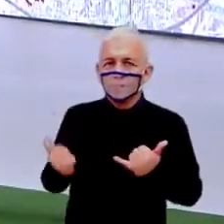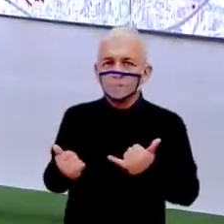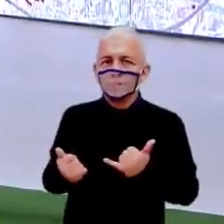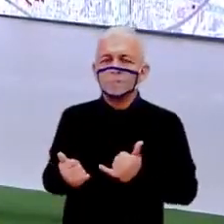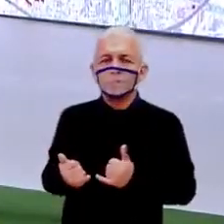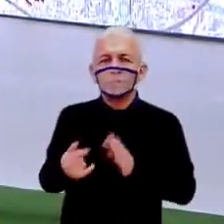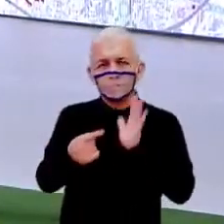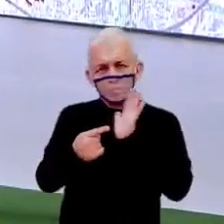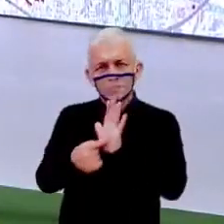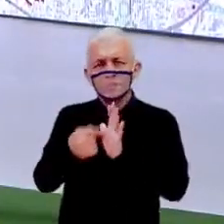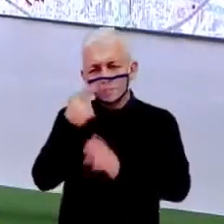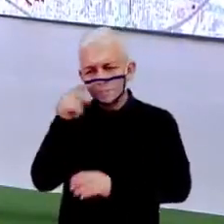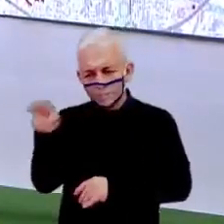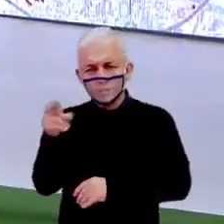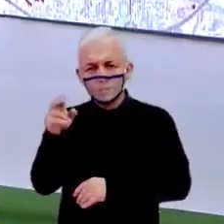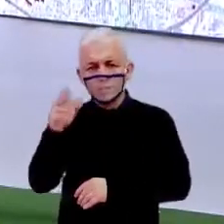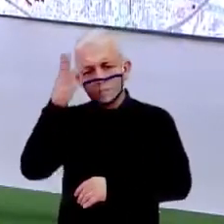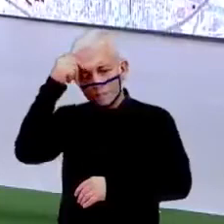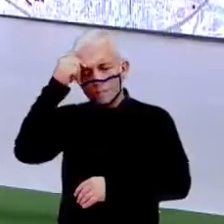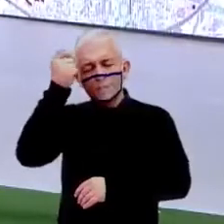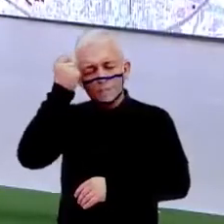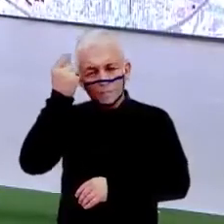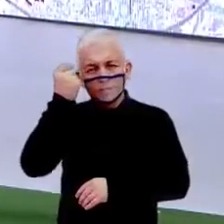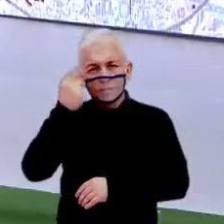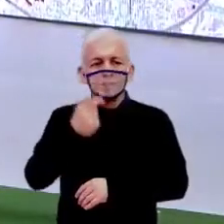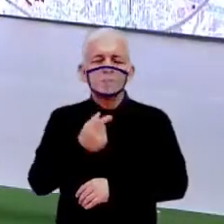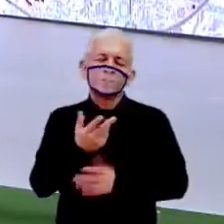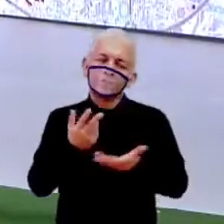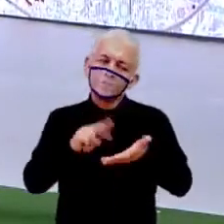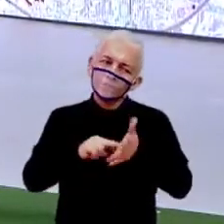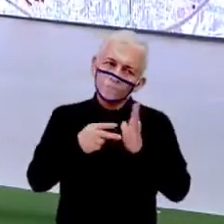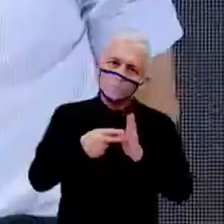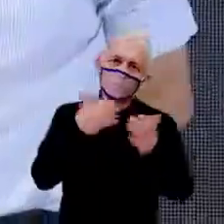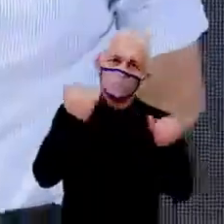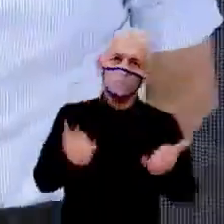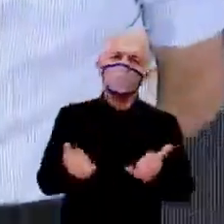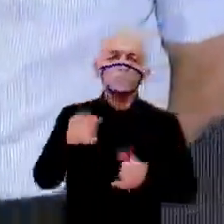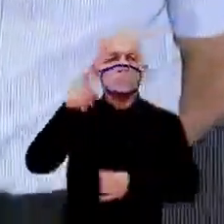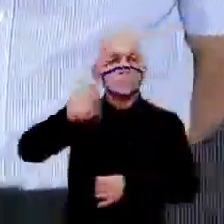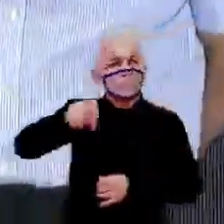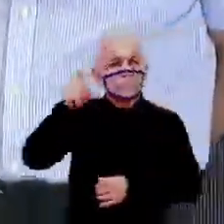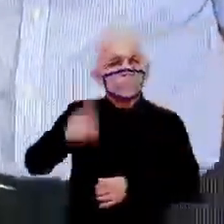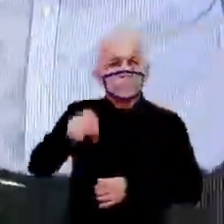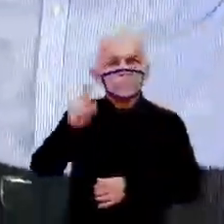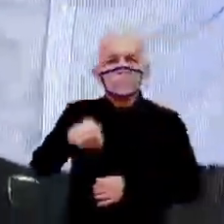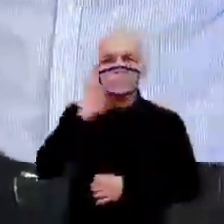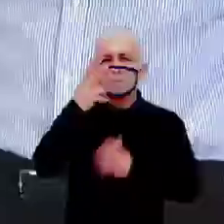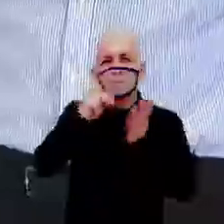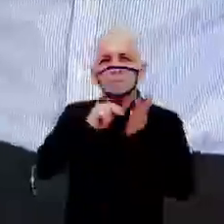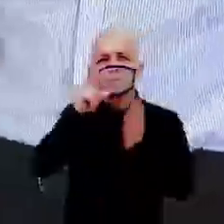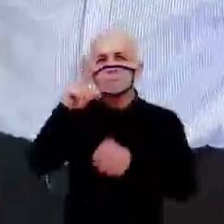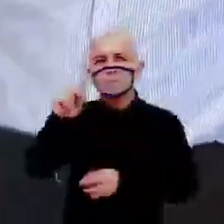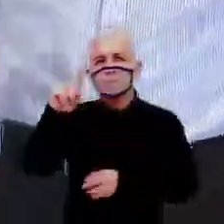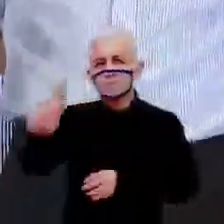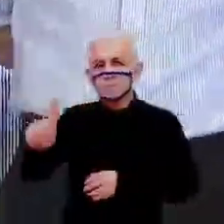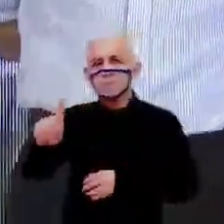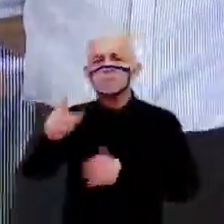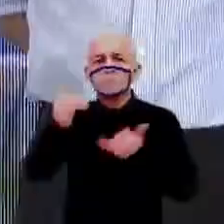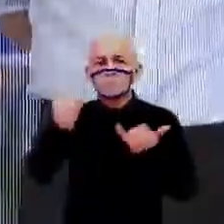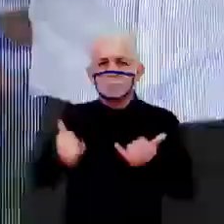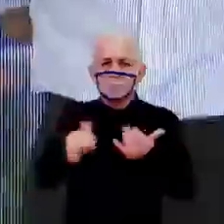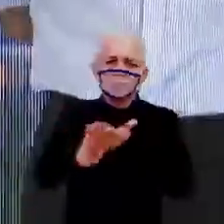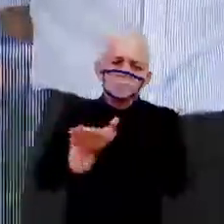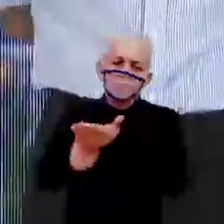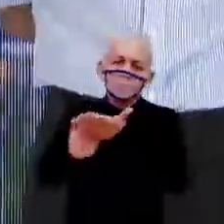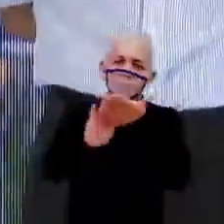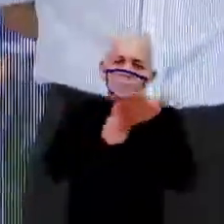lo ha palpado, usted lo ha entendido y ha comprendido de que es necesario que en este 2021 vayamos a hacer esta